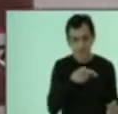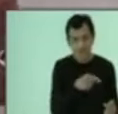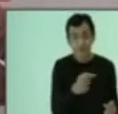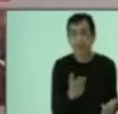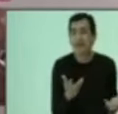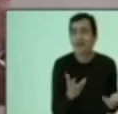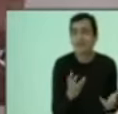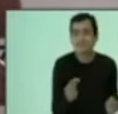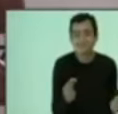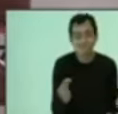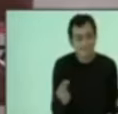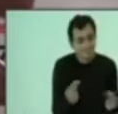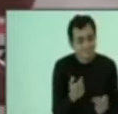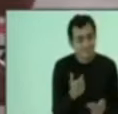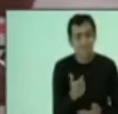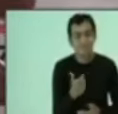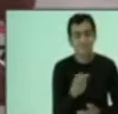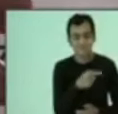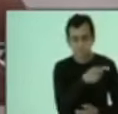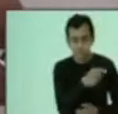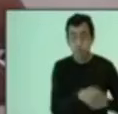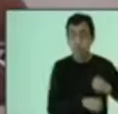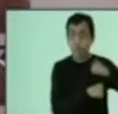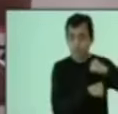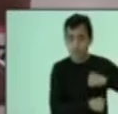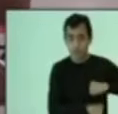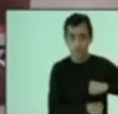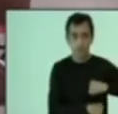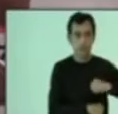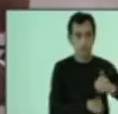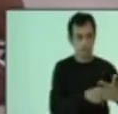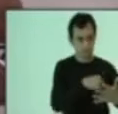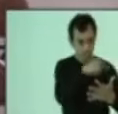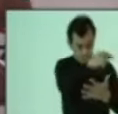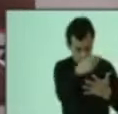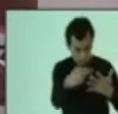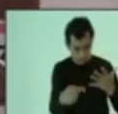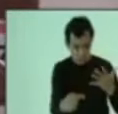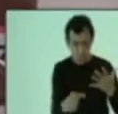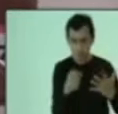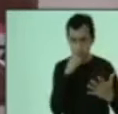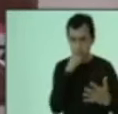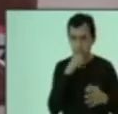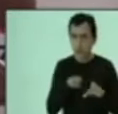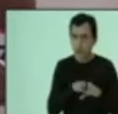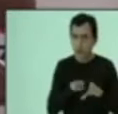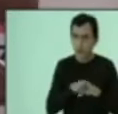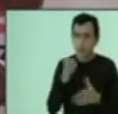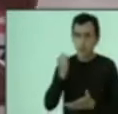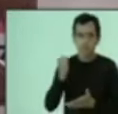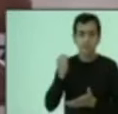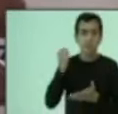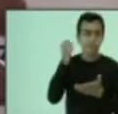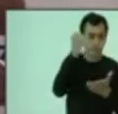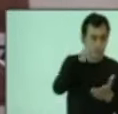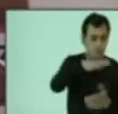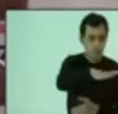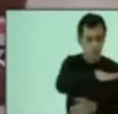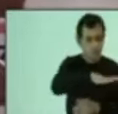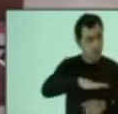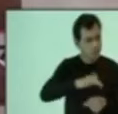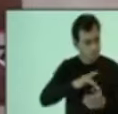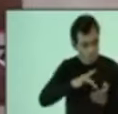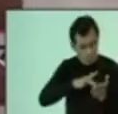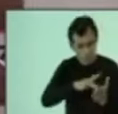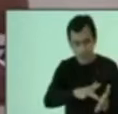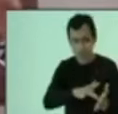el ayuntamiento tiene que establecer recursos para que esas personas tengan siempre